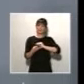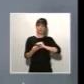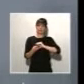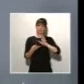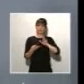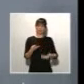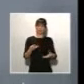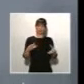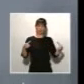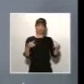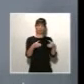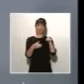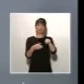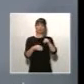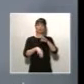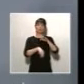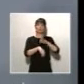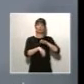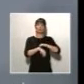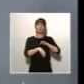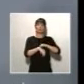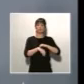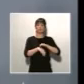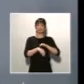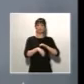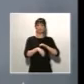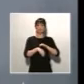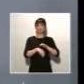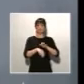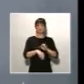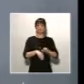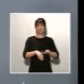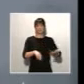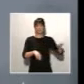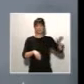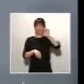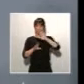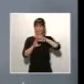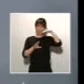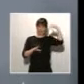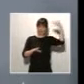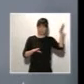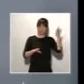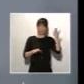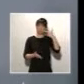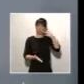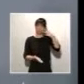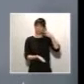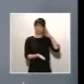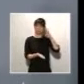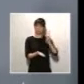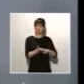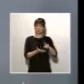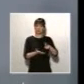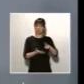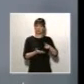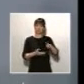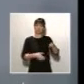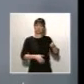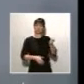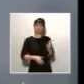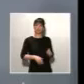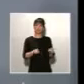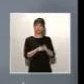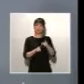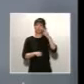médicos extracomunitarios a los que se ha reconocido y se ha mulgado su título profesional como especialista y que están en disposición